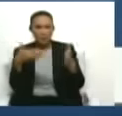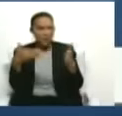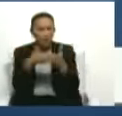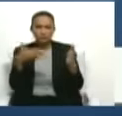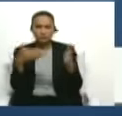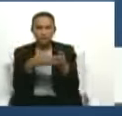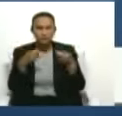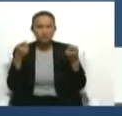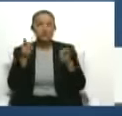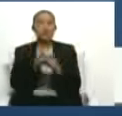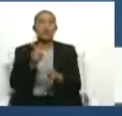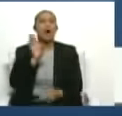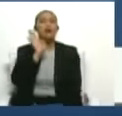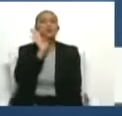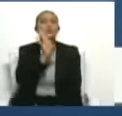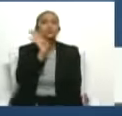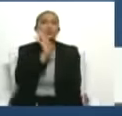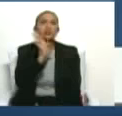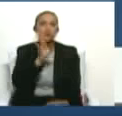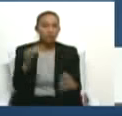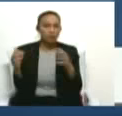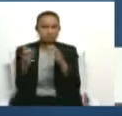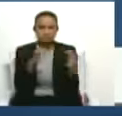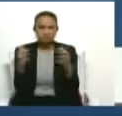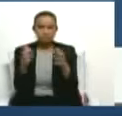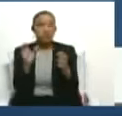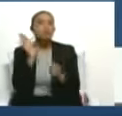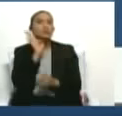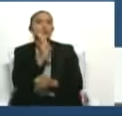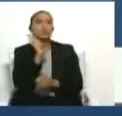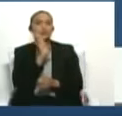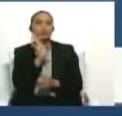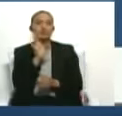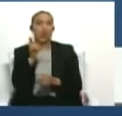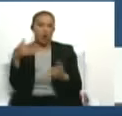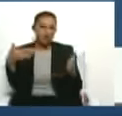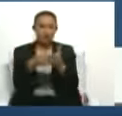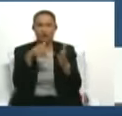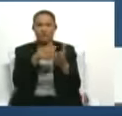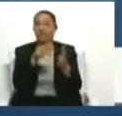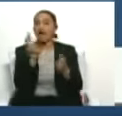guerra sucia contra nuestro país, un Estado ejemplar en su